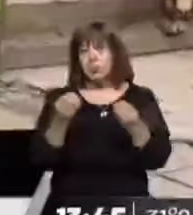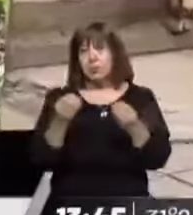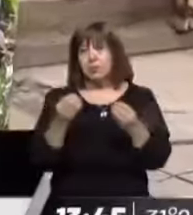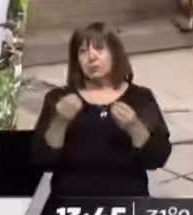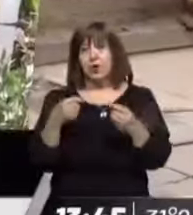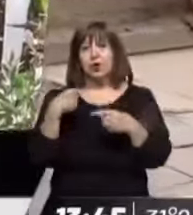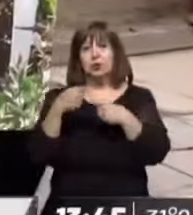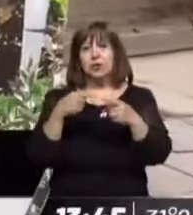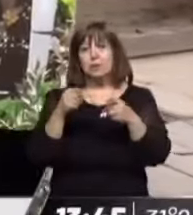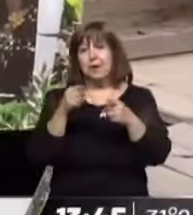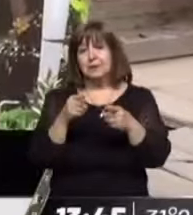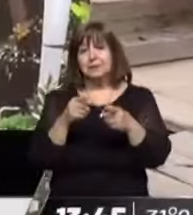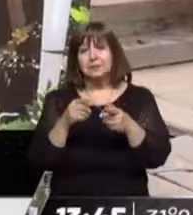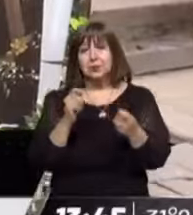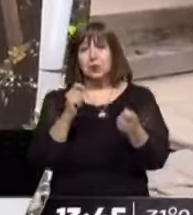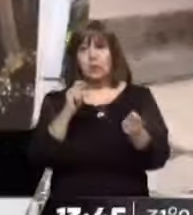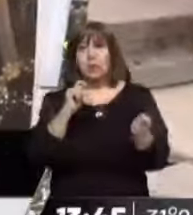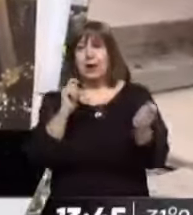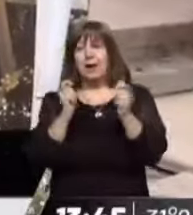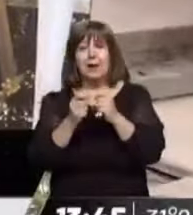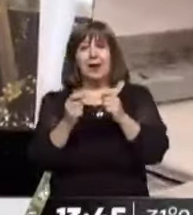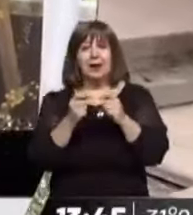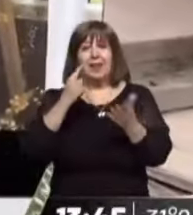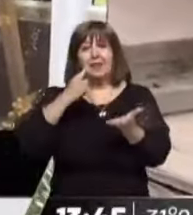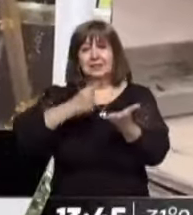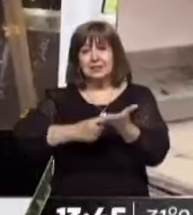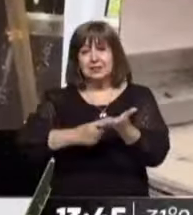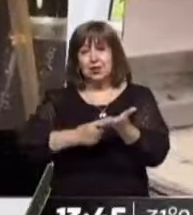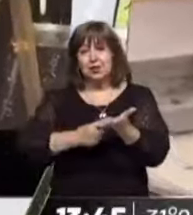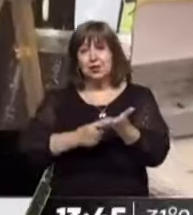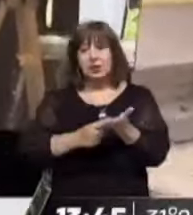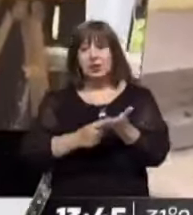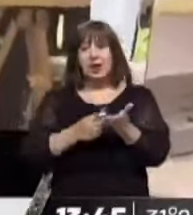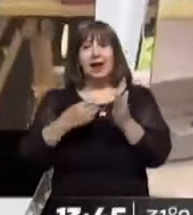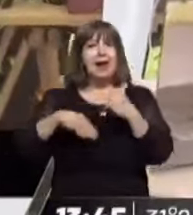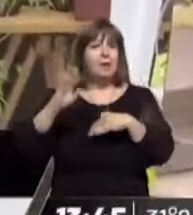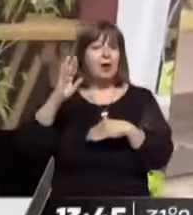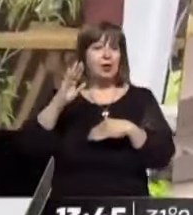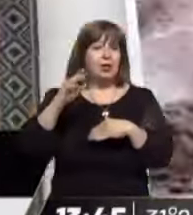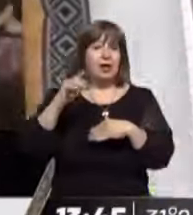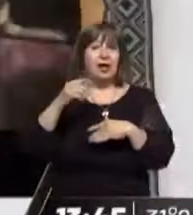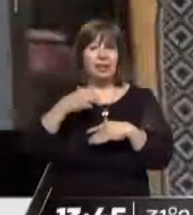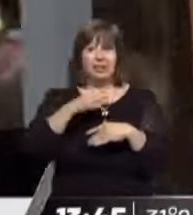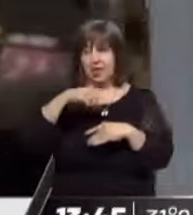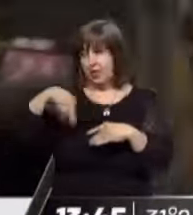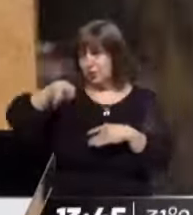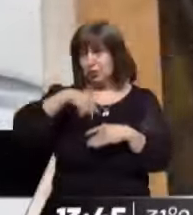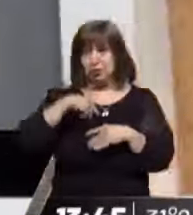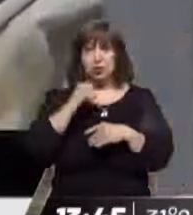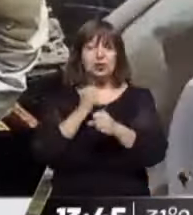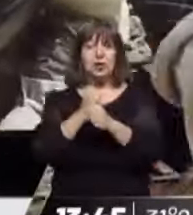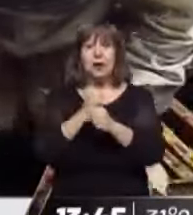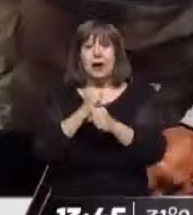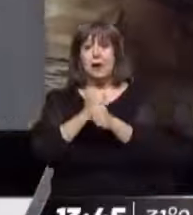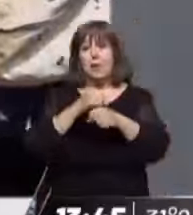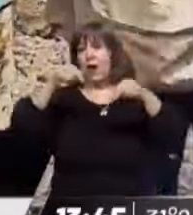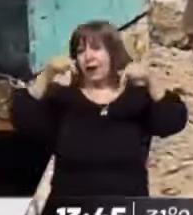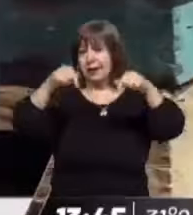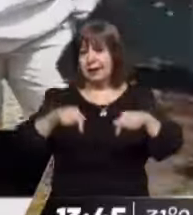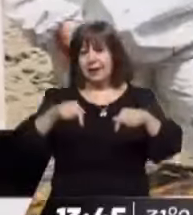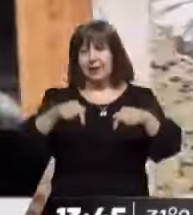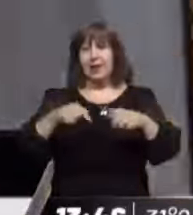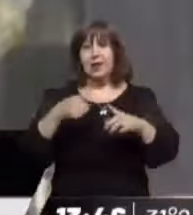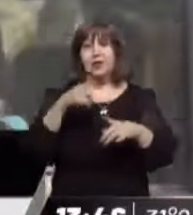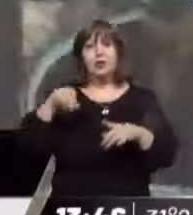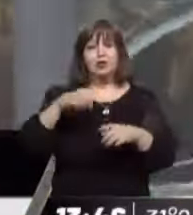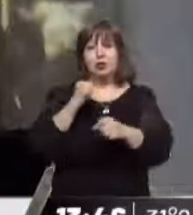hay de revertir esto la mayoría de nosotros somos tiempo completo a este trabajo Es decir hemos dejado trabajos